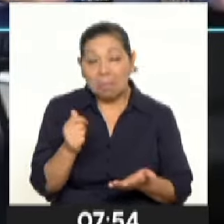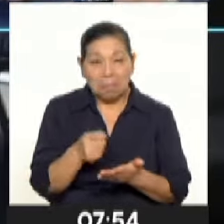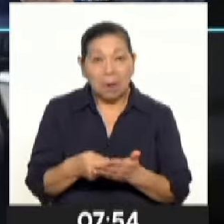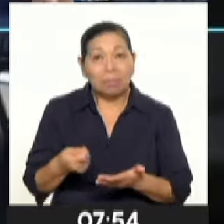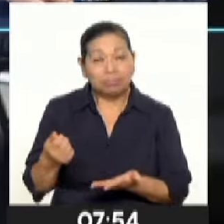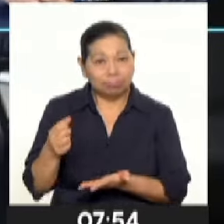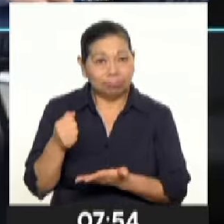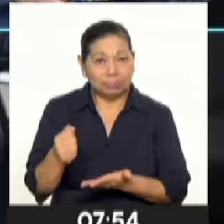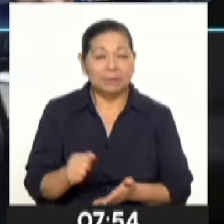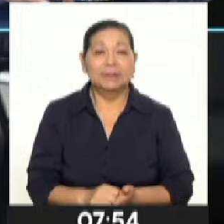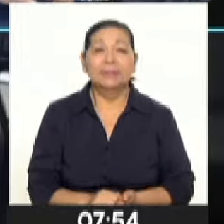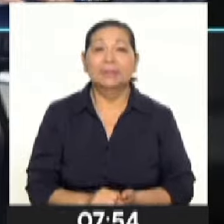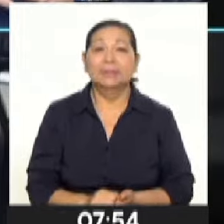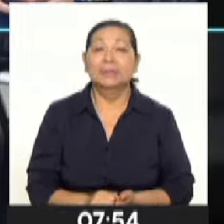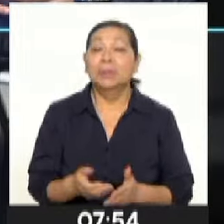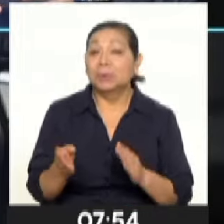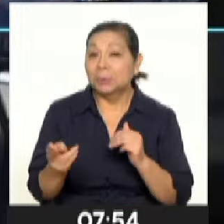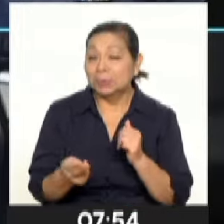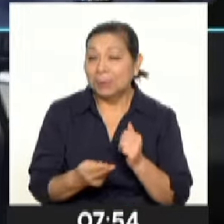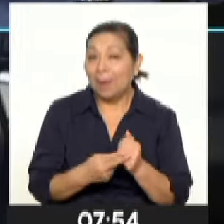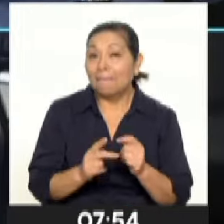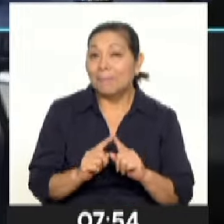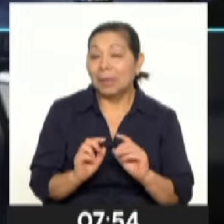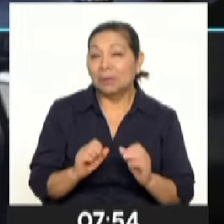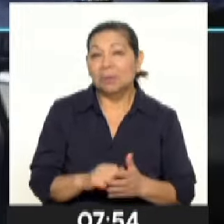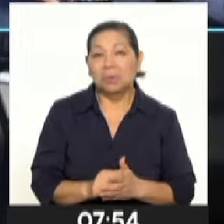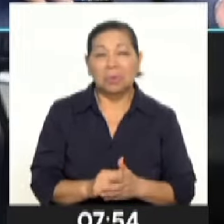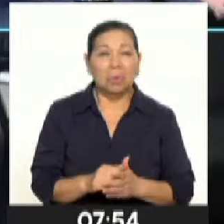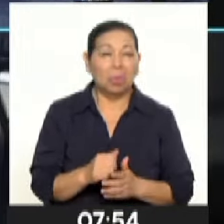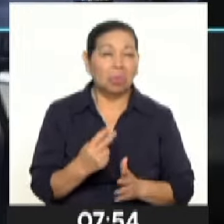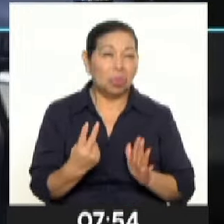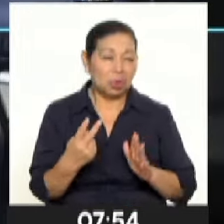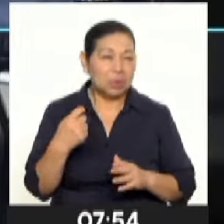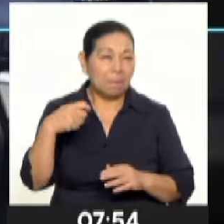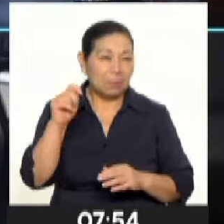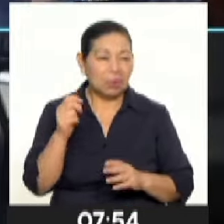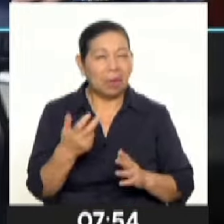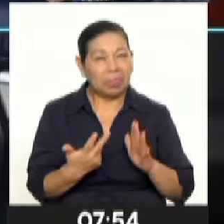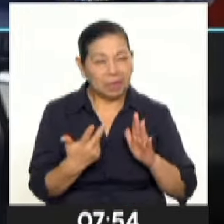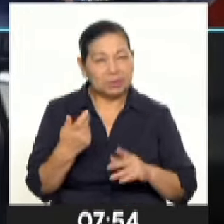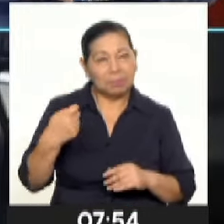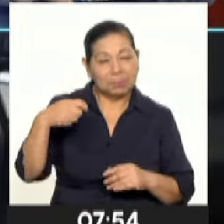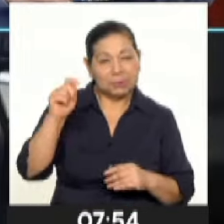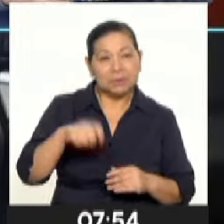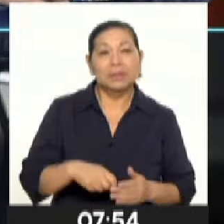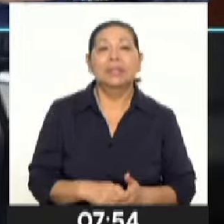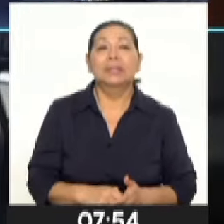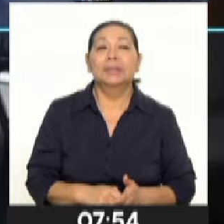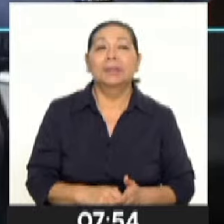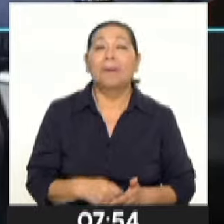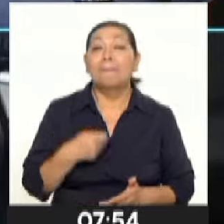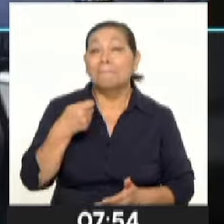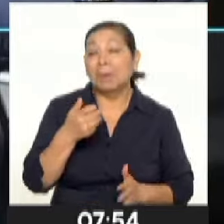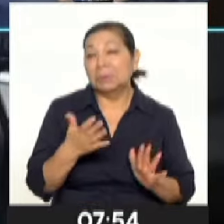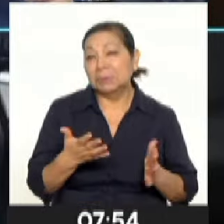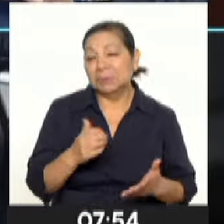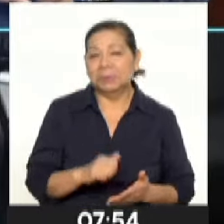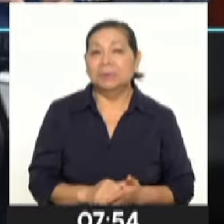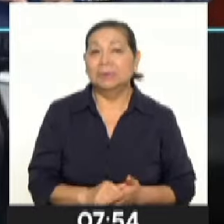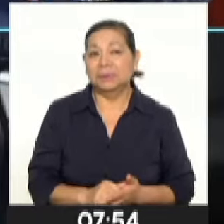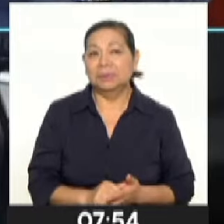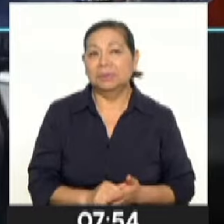de tu capital, el capital que tienes acumulado. Y van desde casi 12% hasta un poquito más de 13%. La pensión promedio en ese